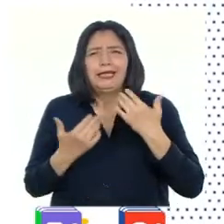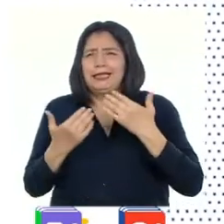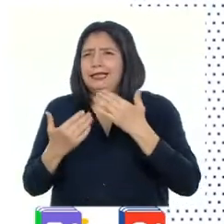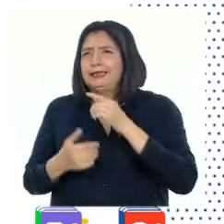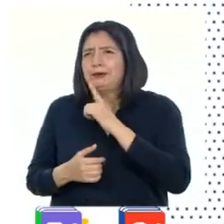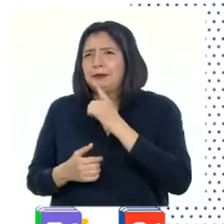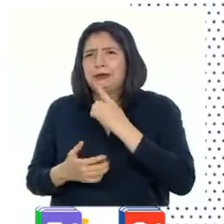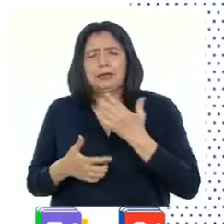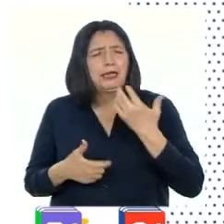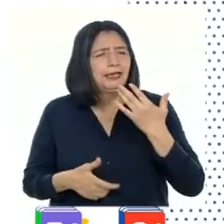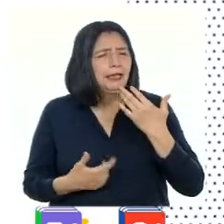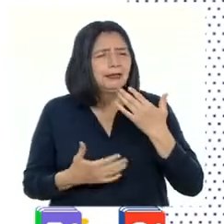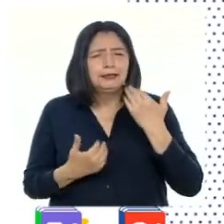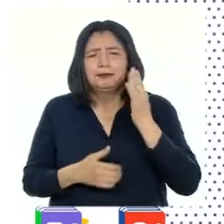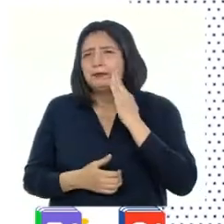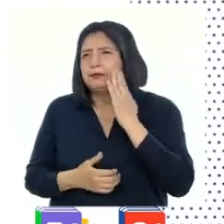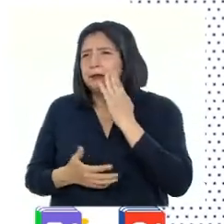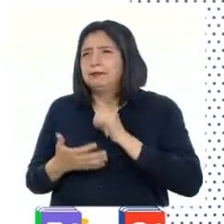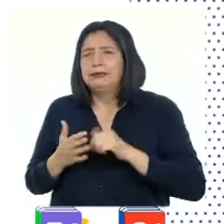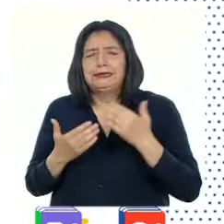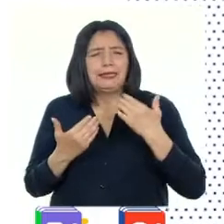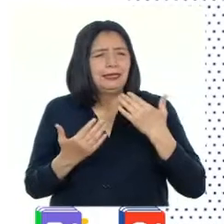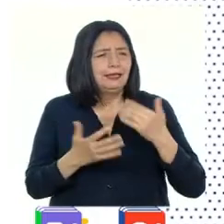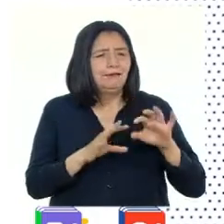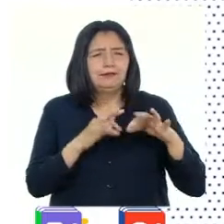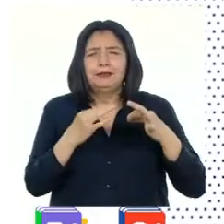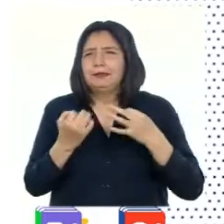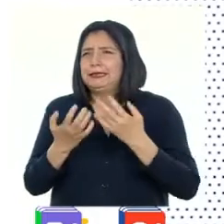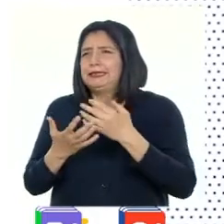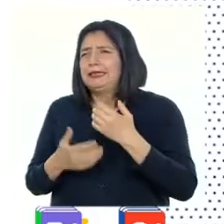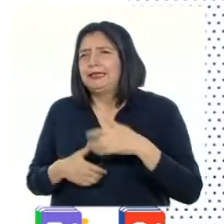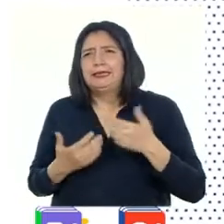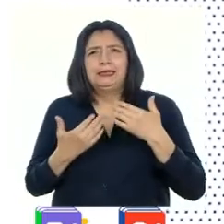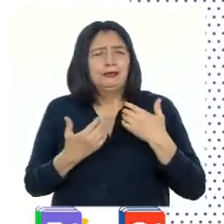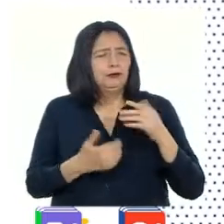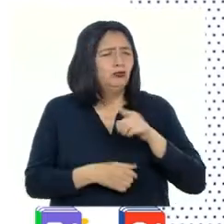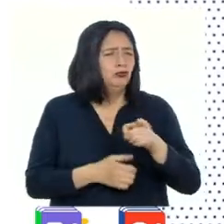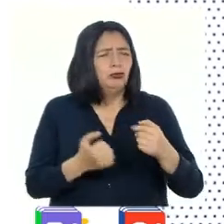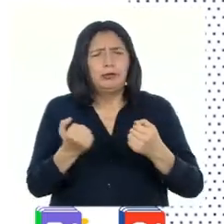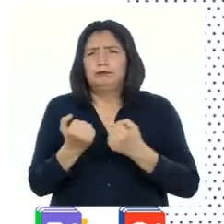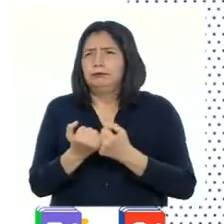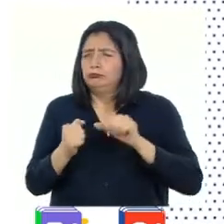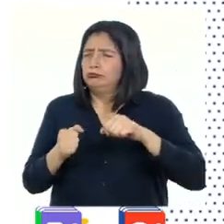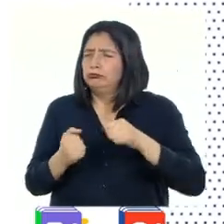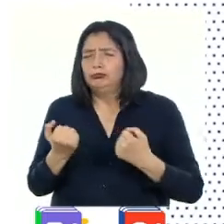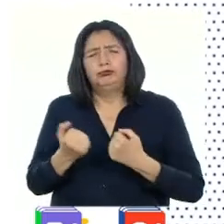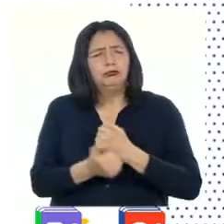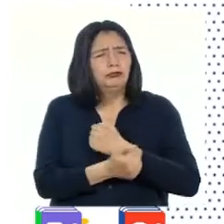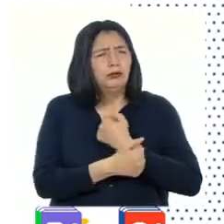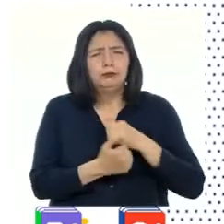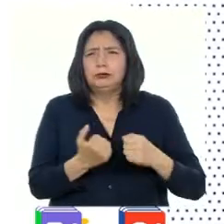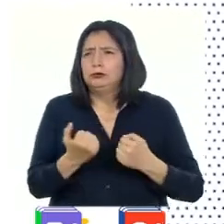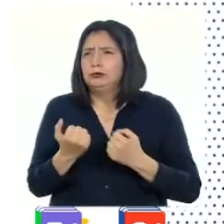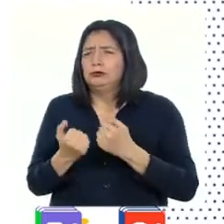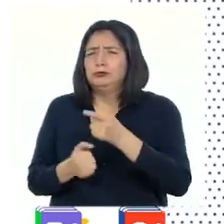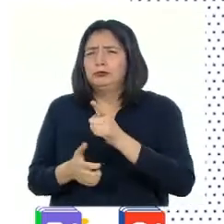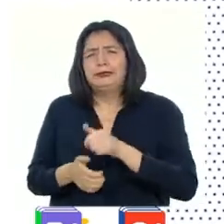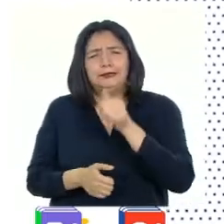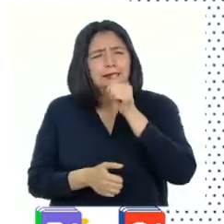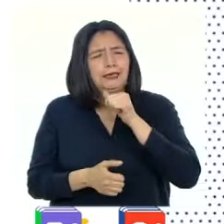Gracias papito, gracias mamita, gracias familia, por tu apoyo, por tu cariño y